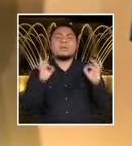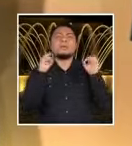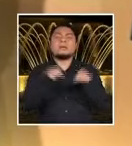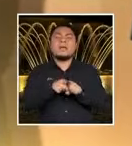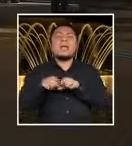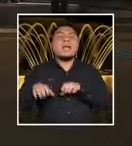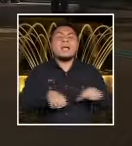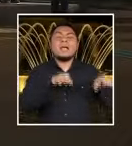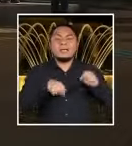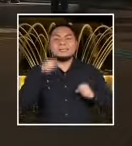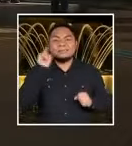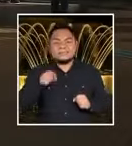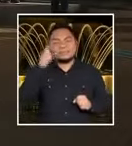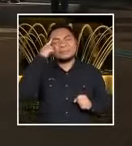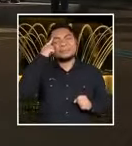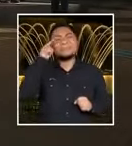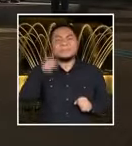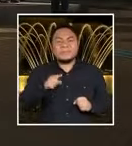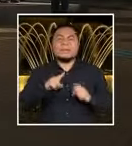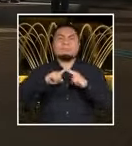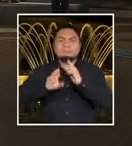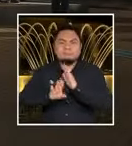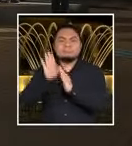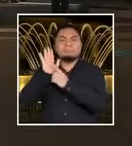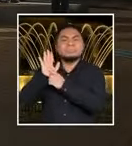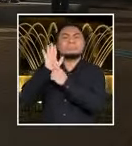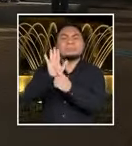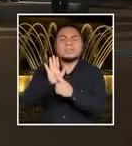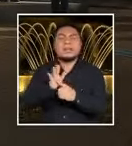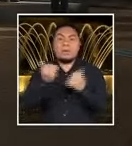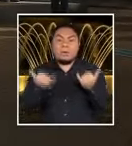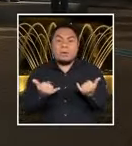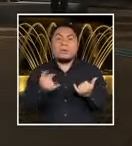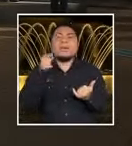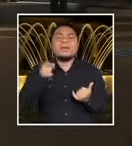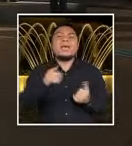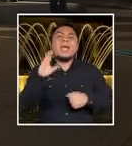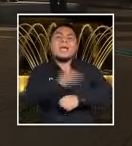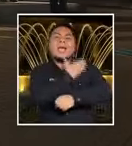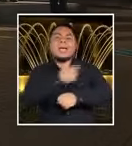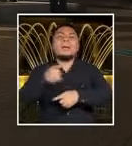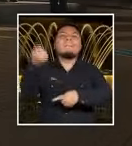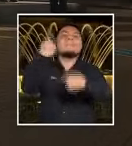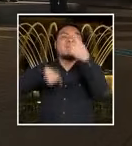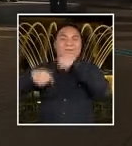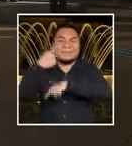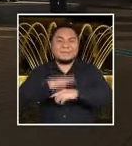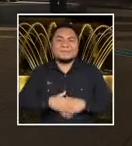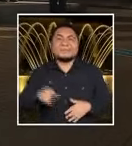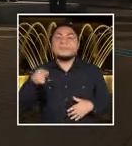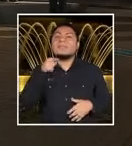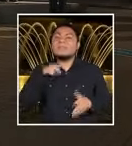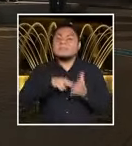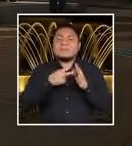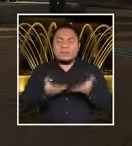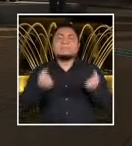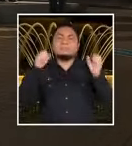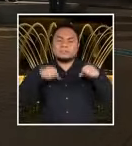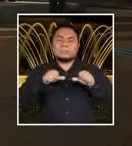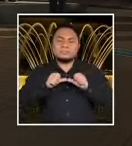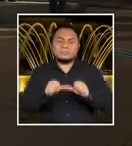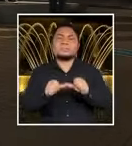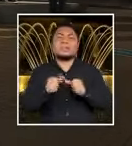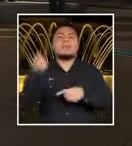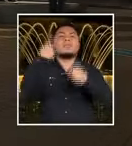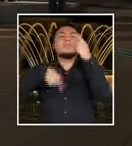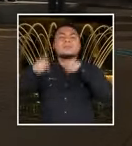justamente a ser esos íconos en este momento para volver, para garantizar que vamos a volver